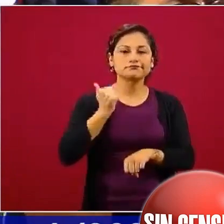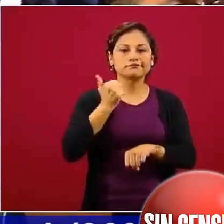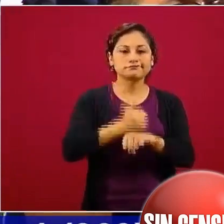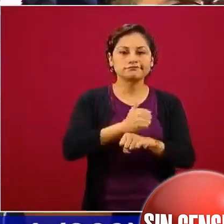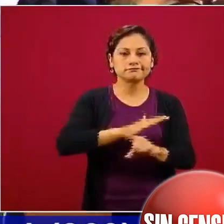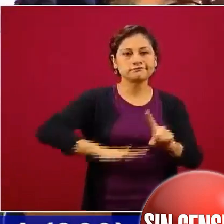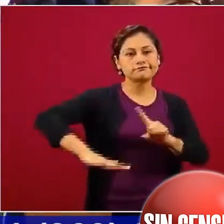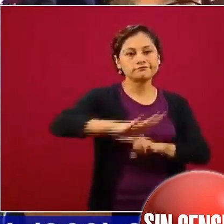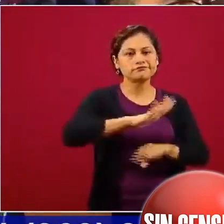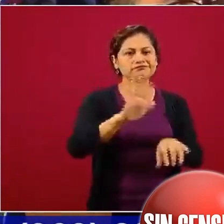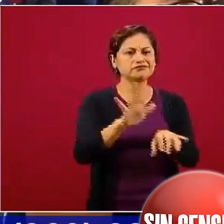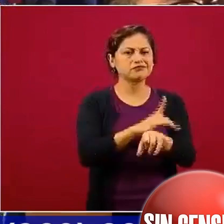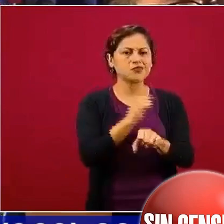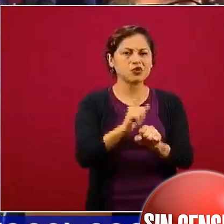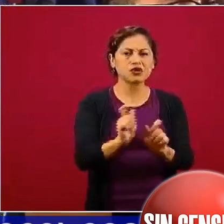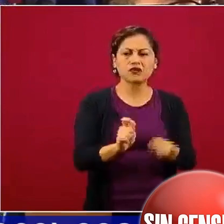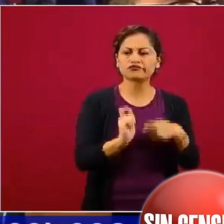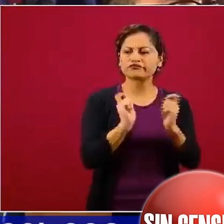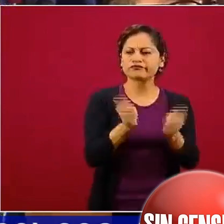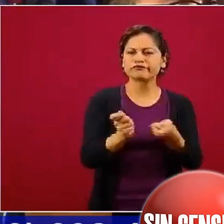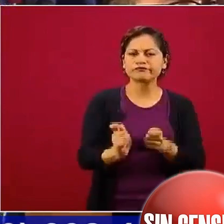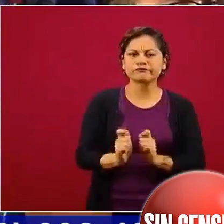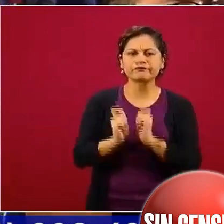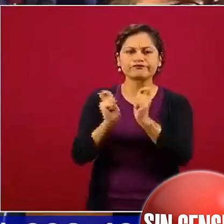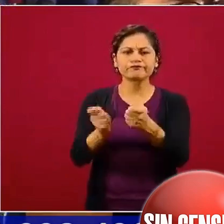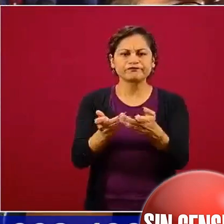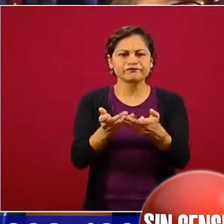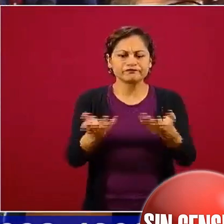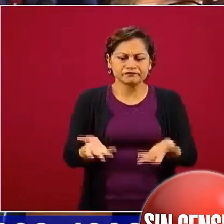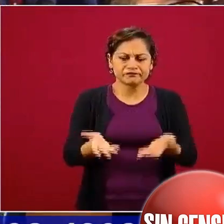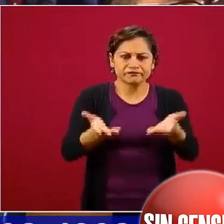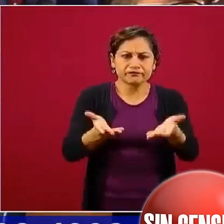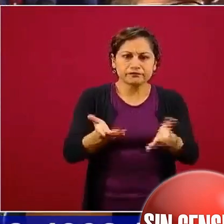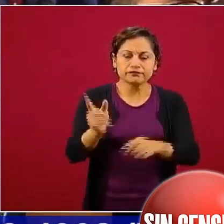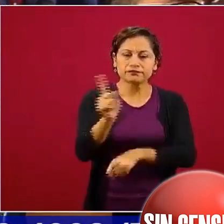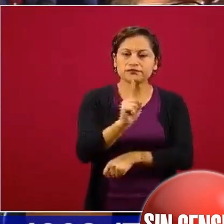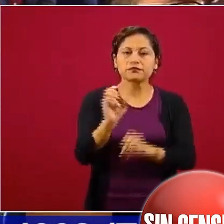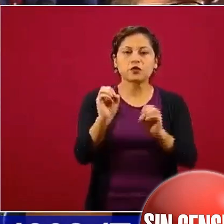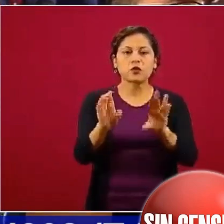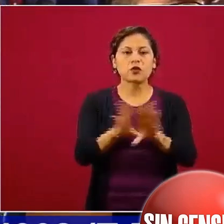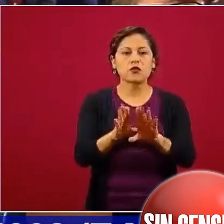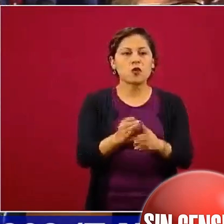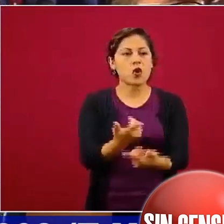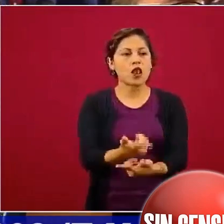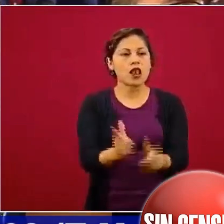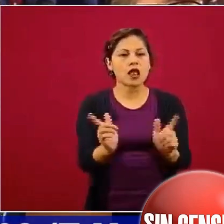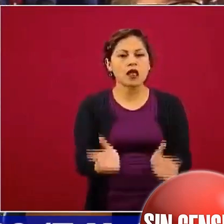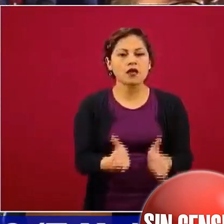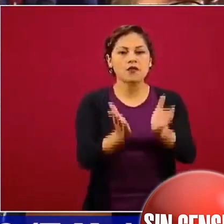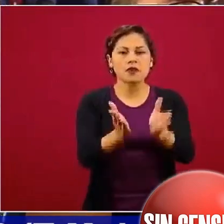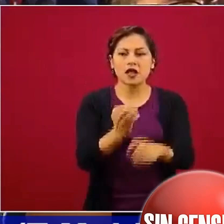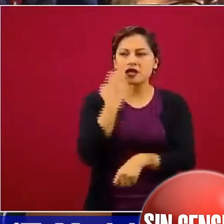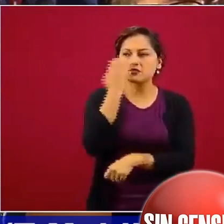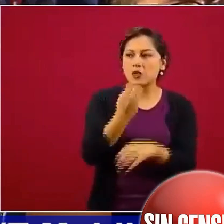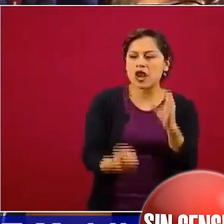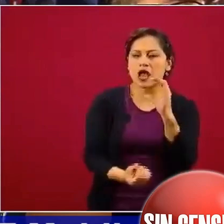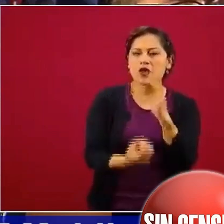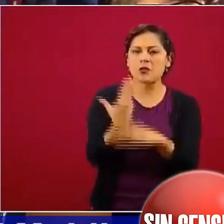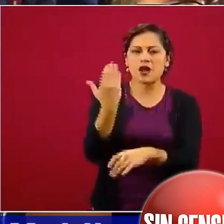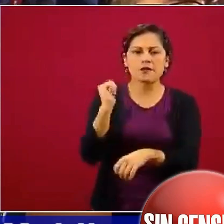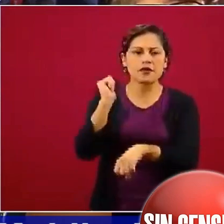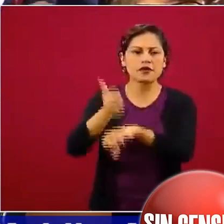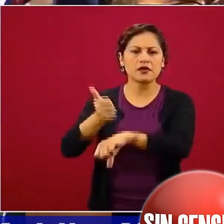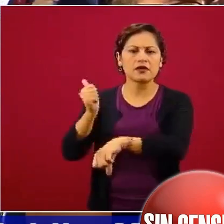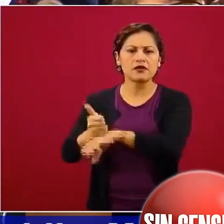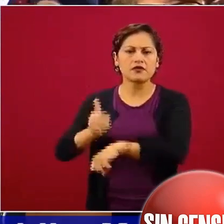repartir tierras, no solo es el sufragio efectivo, no solo es abrir más escuelas, es algo más grande y